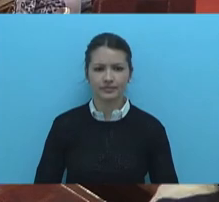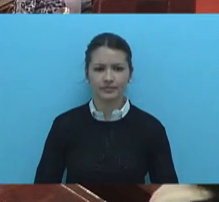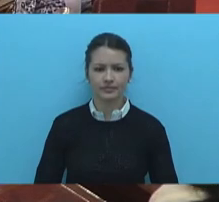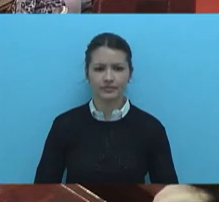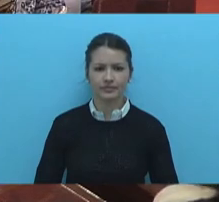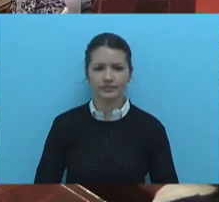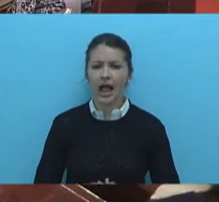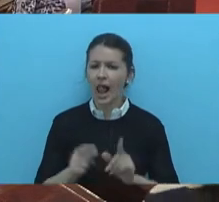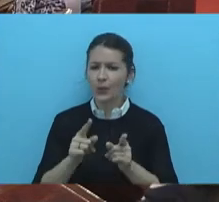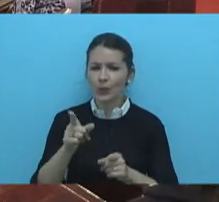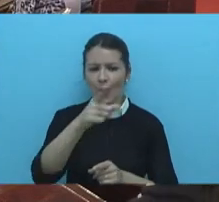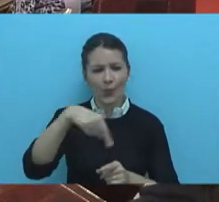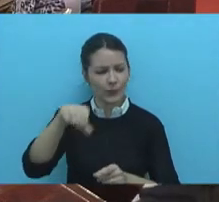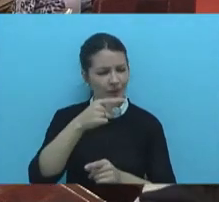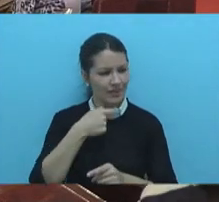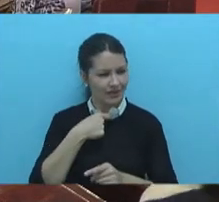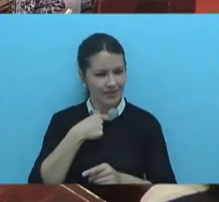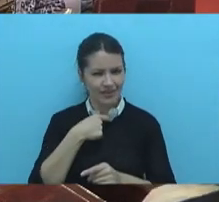¿O algún alumno?